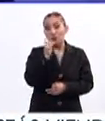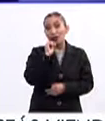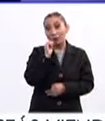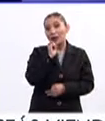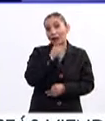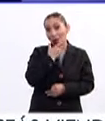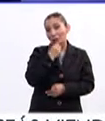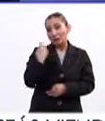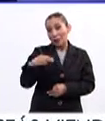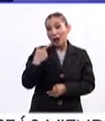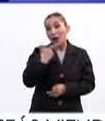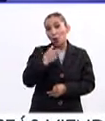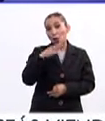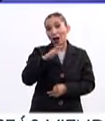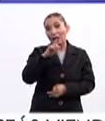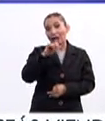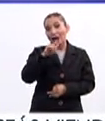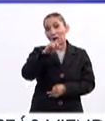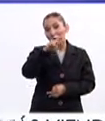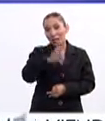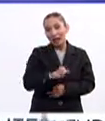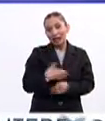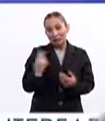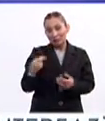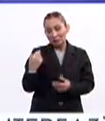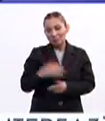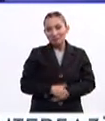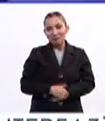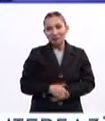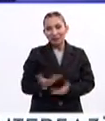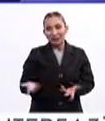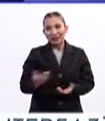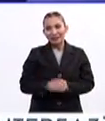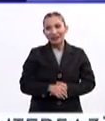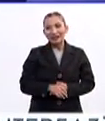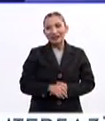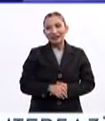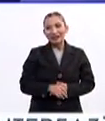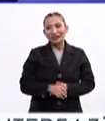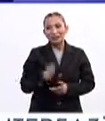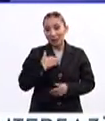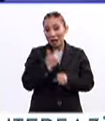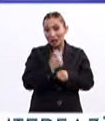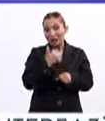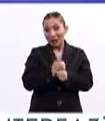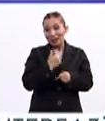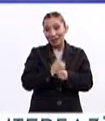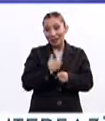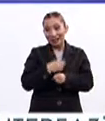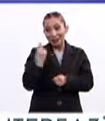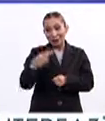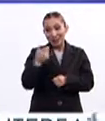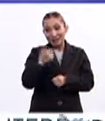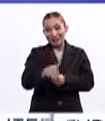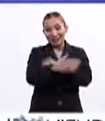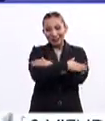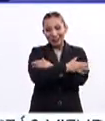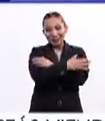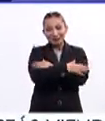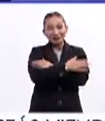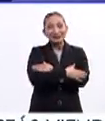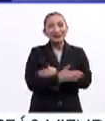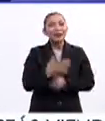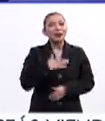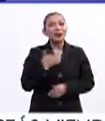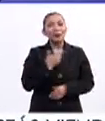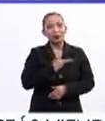porque también hay hombres que se llaman llevan este nombre, entre ellos por supuesto, por ejemplo, mi abuelo tiene este nombre, así un fuerte abrazo. Así